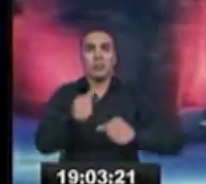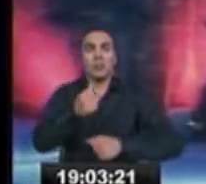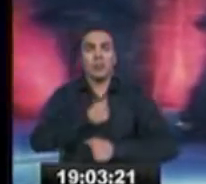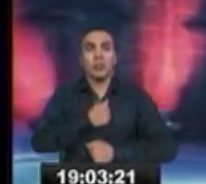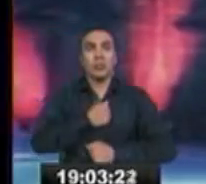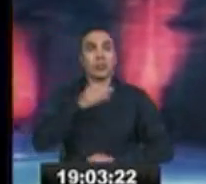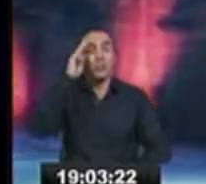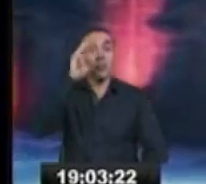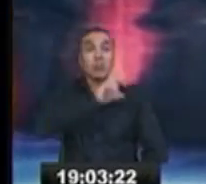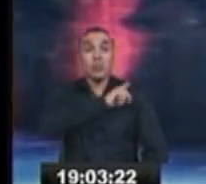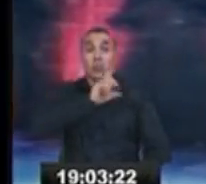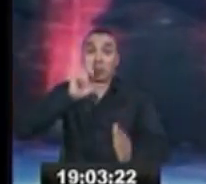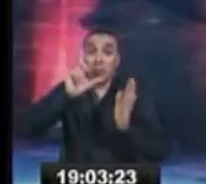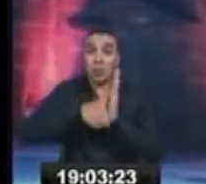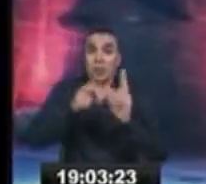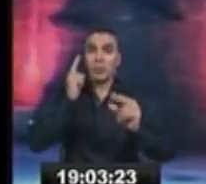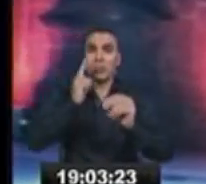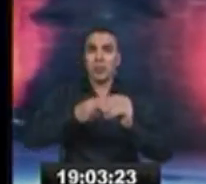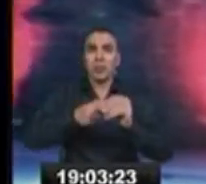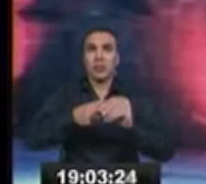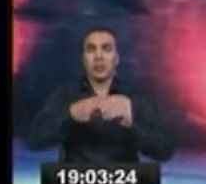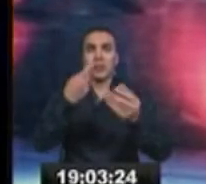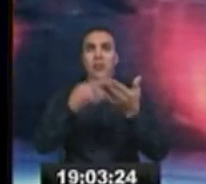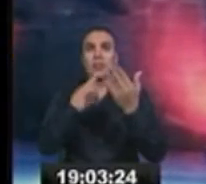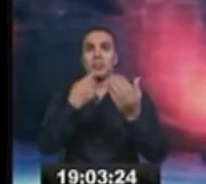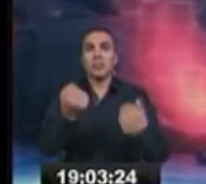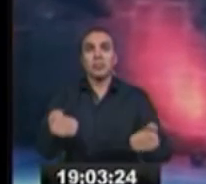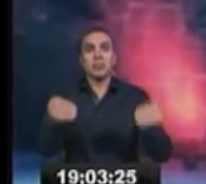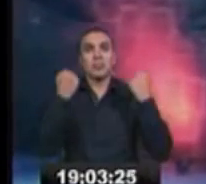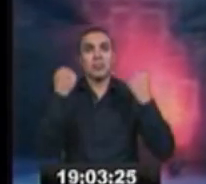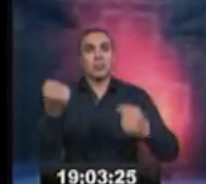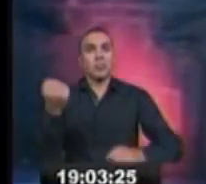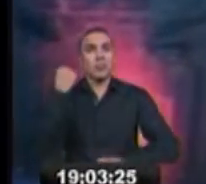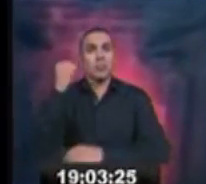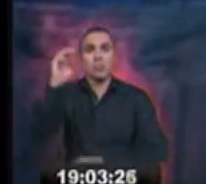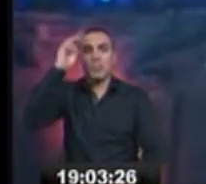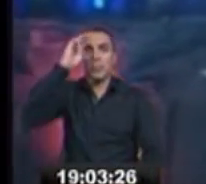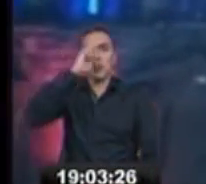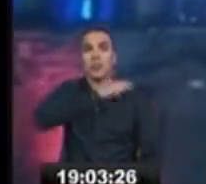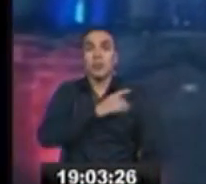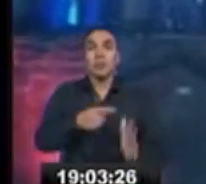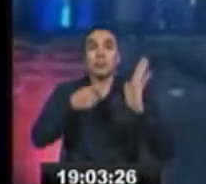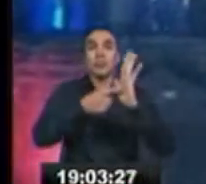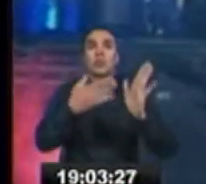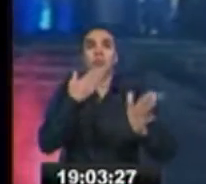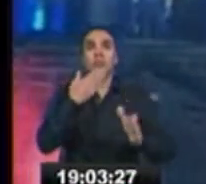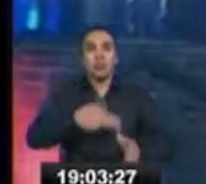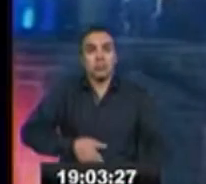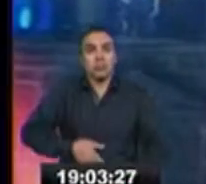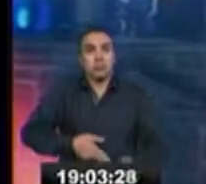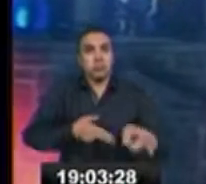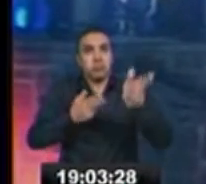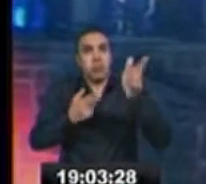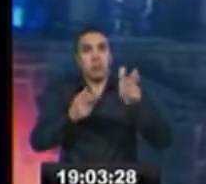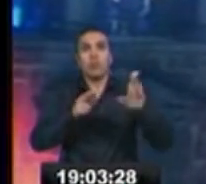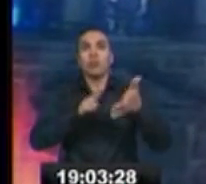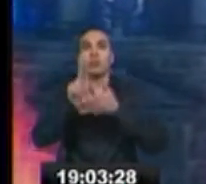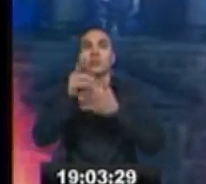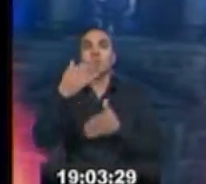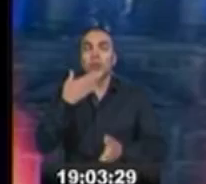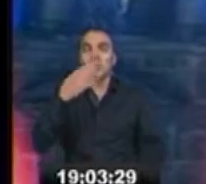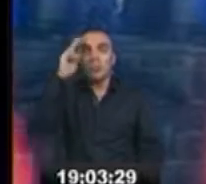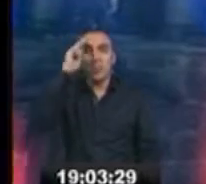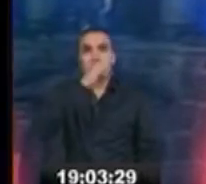Posteriormente, seremos partícipes ya, además, de la gimnasia militar, una demostración del manejo del fusil por parte de los militares,